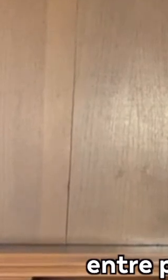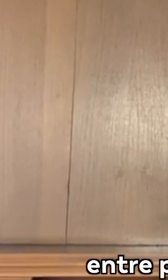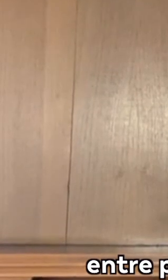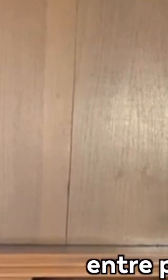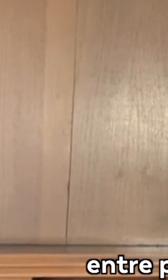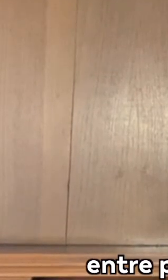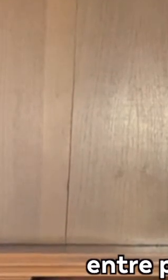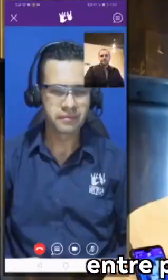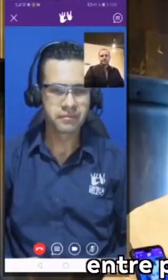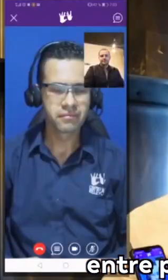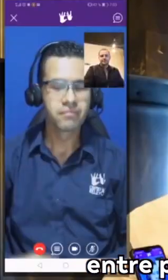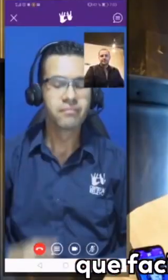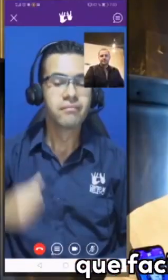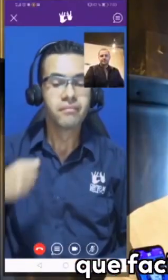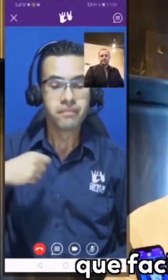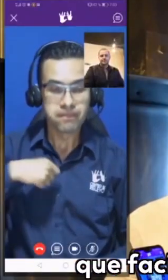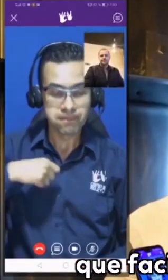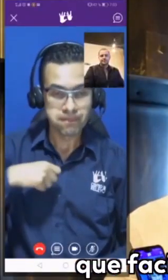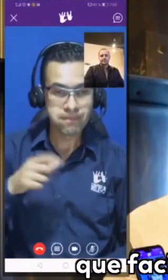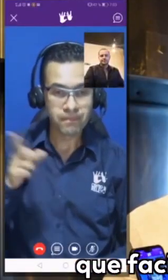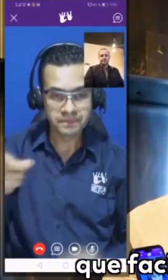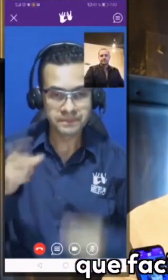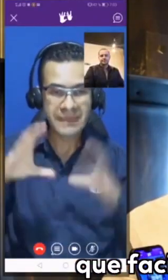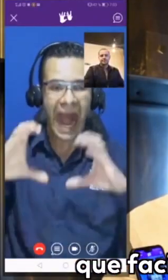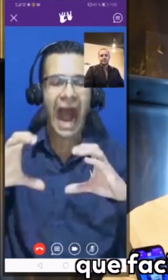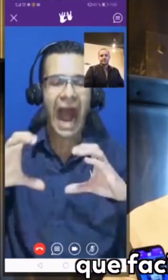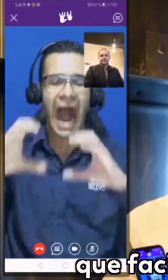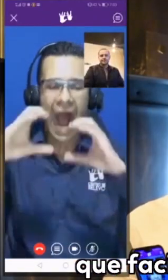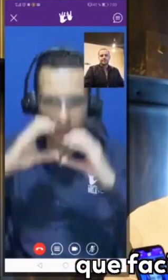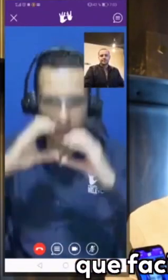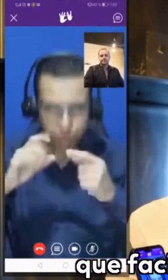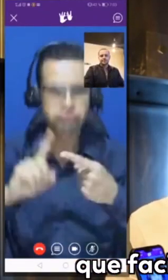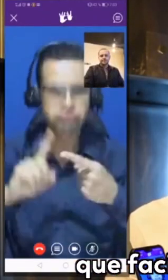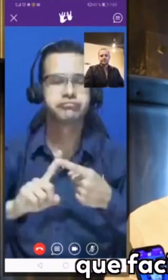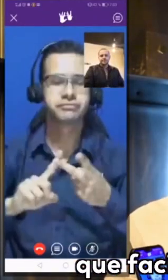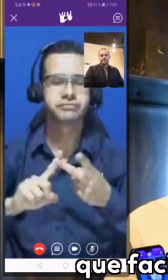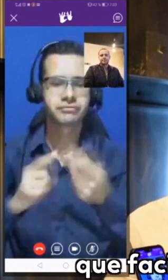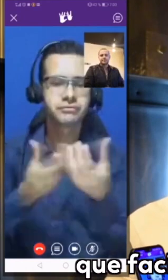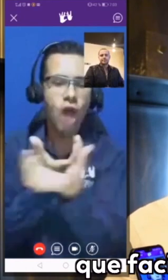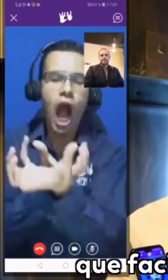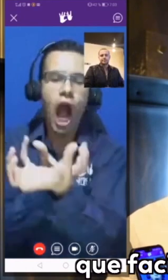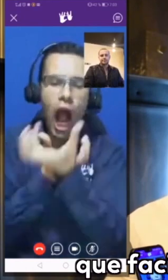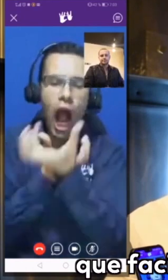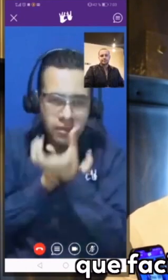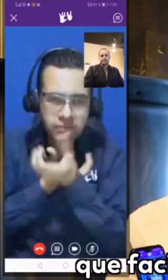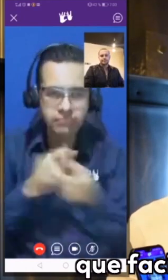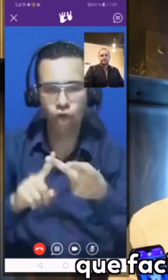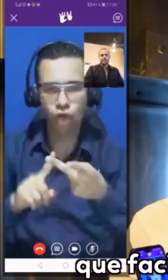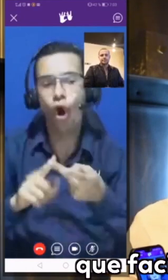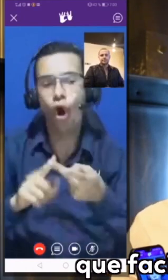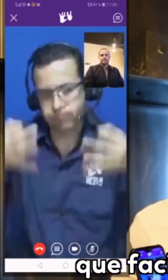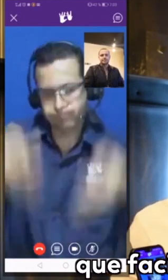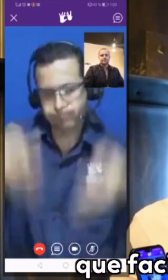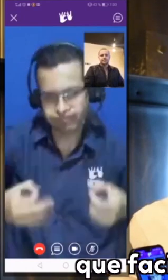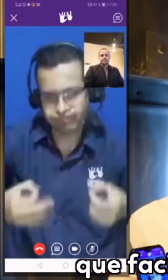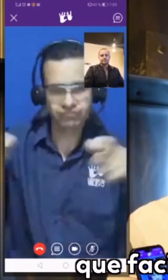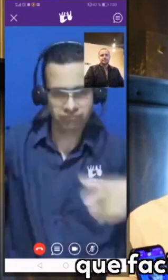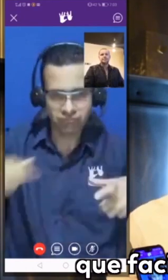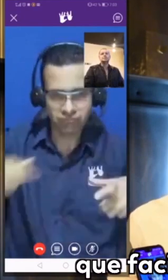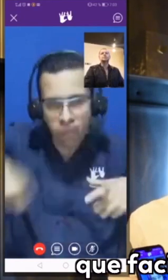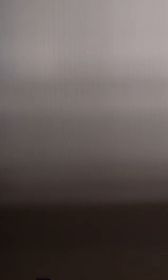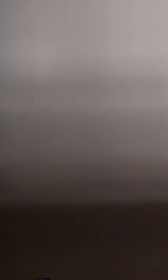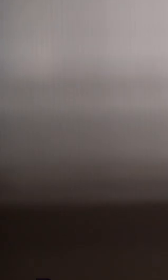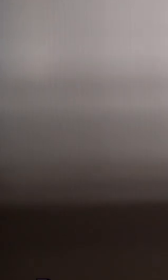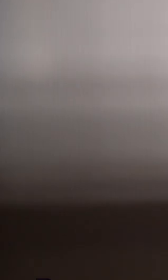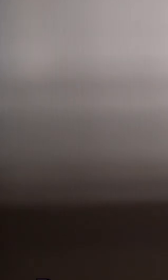de intérpretes en lengua de señas que facilitan la comunicación a los servicios de relevo de llamadas y de interpretación en